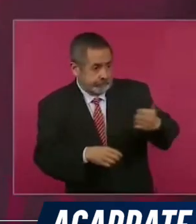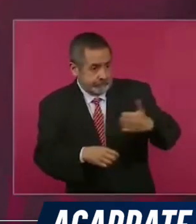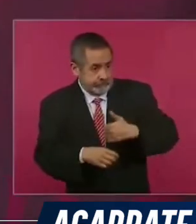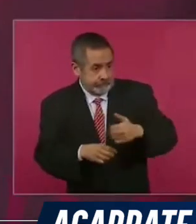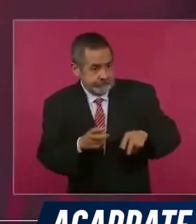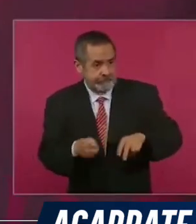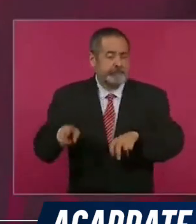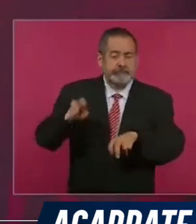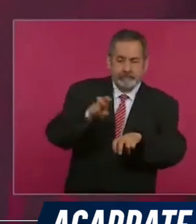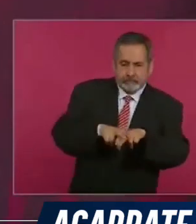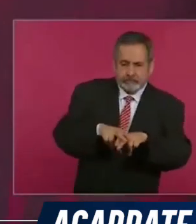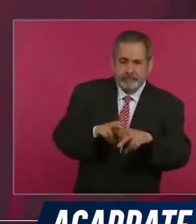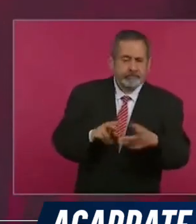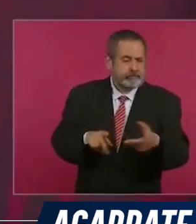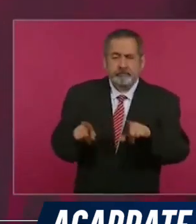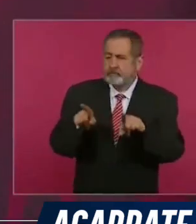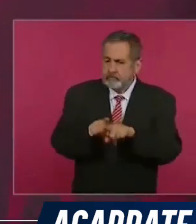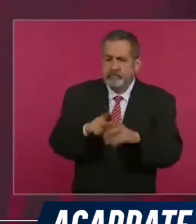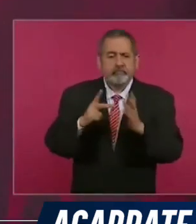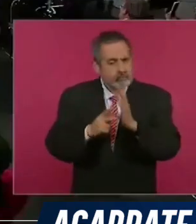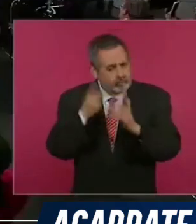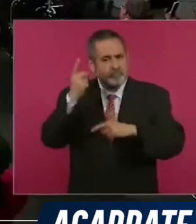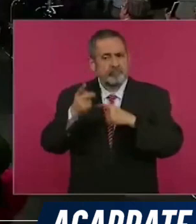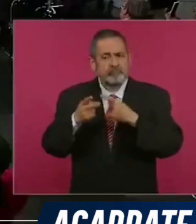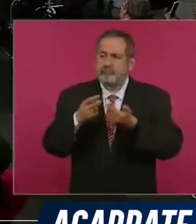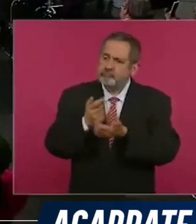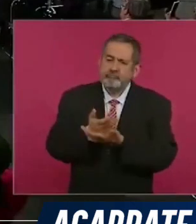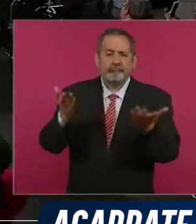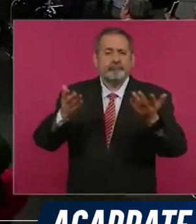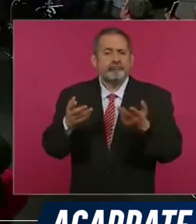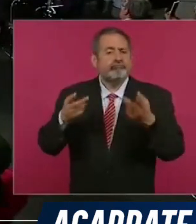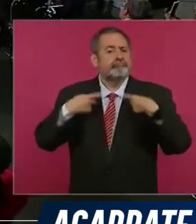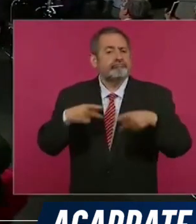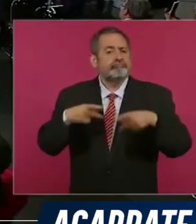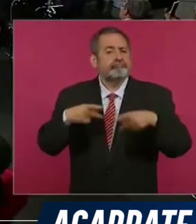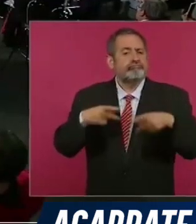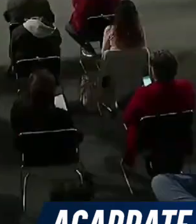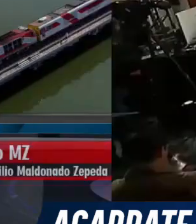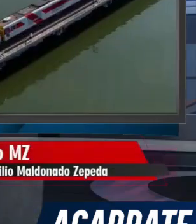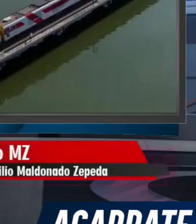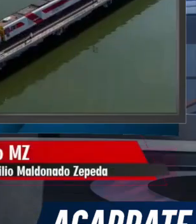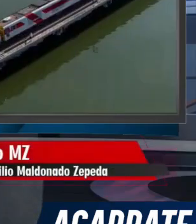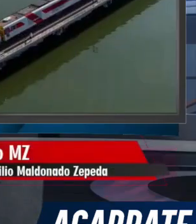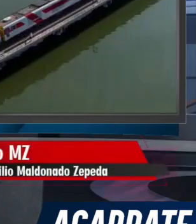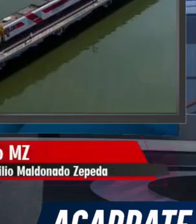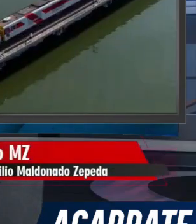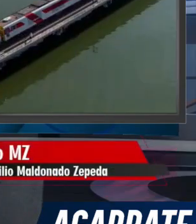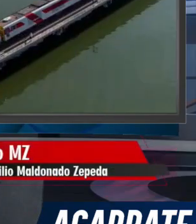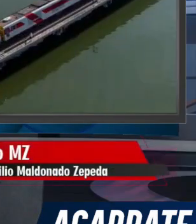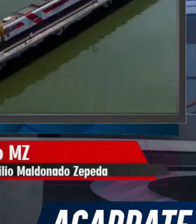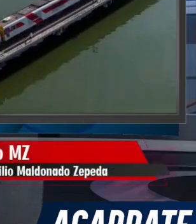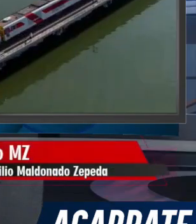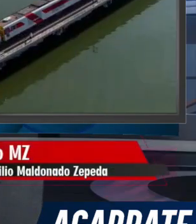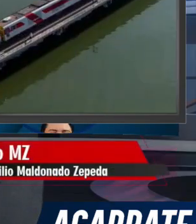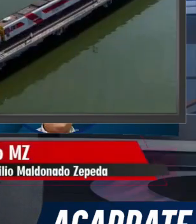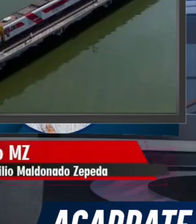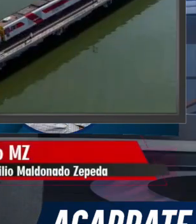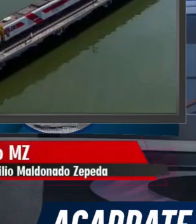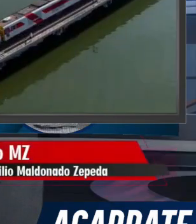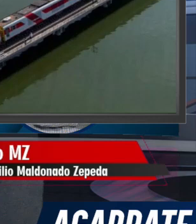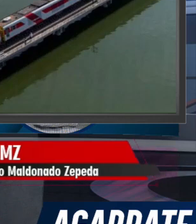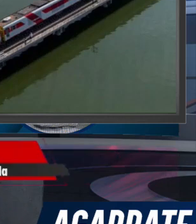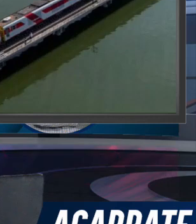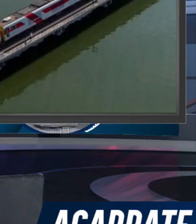vuelva eh el servicio de trenes a sol lo tuvieron muy